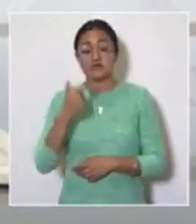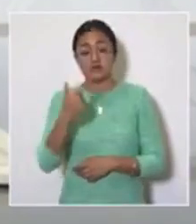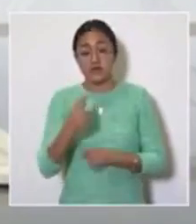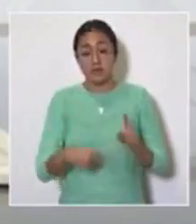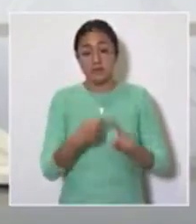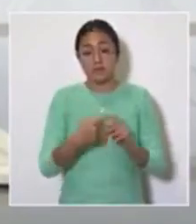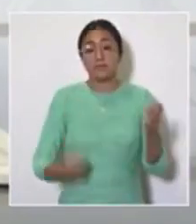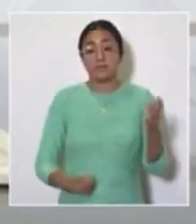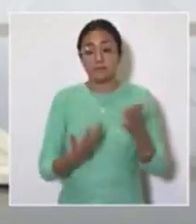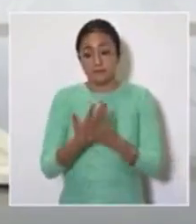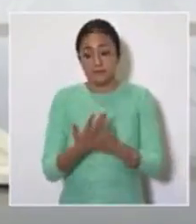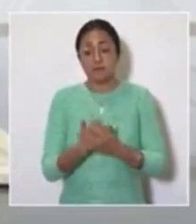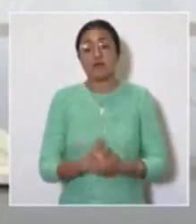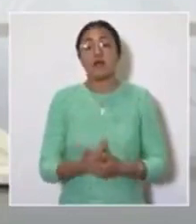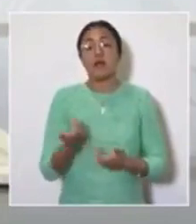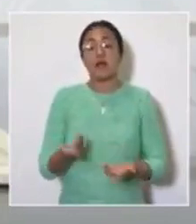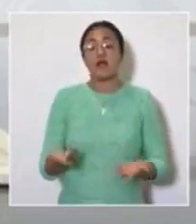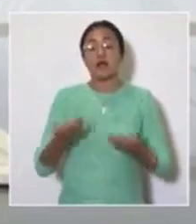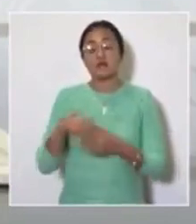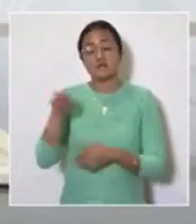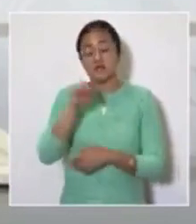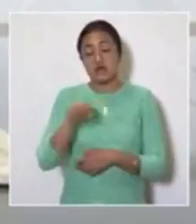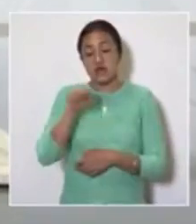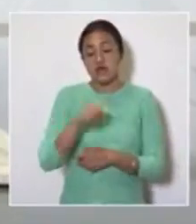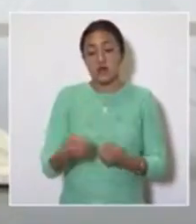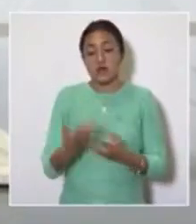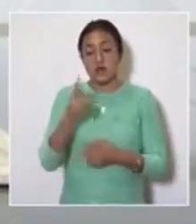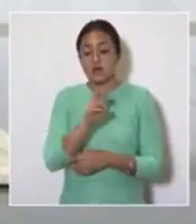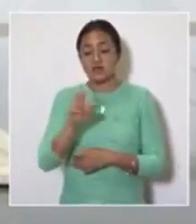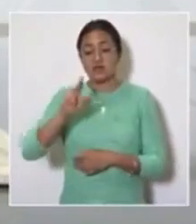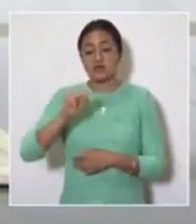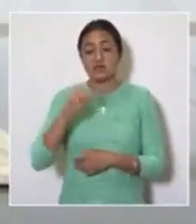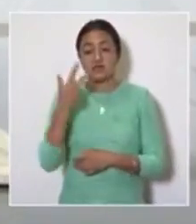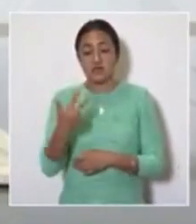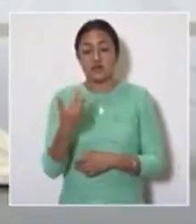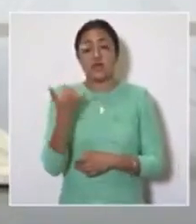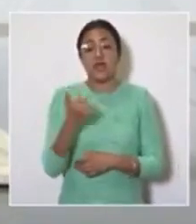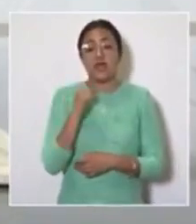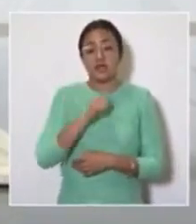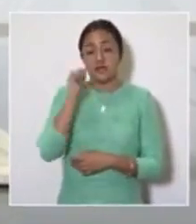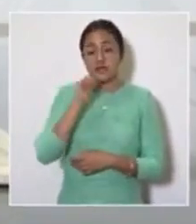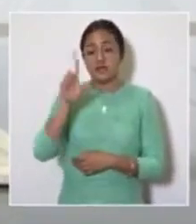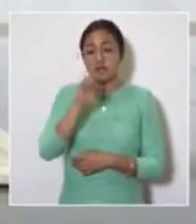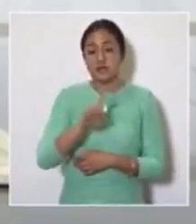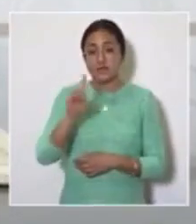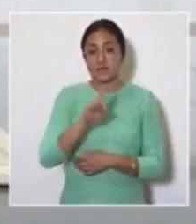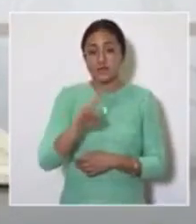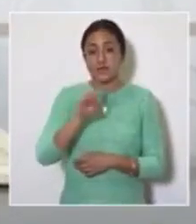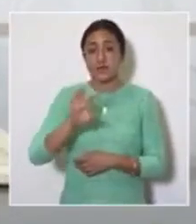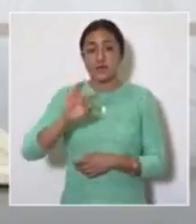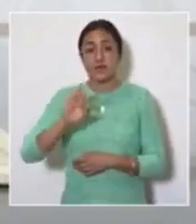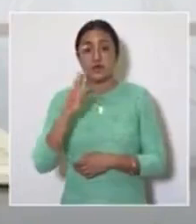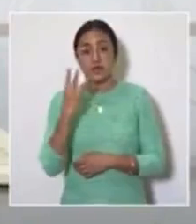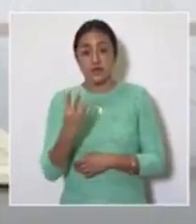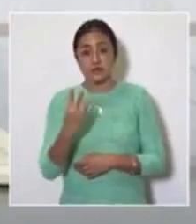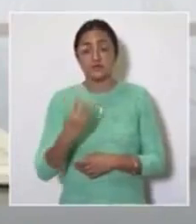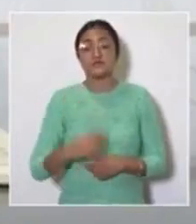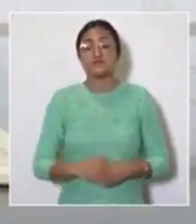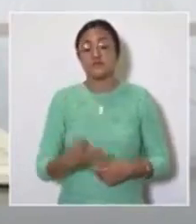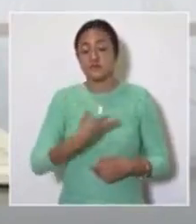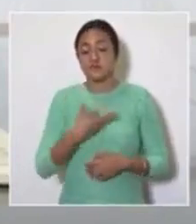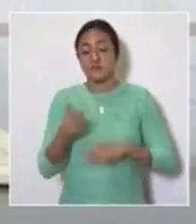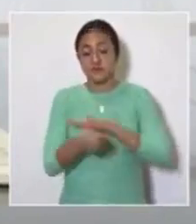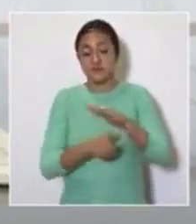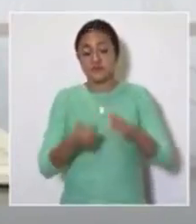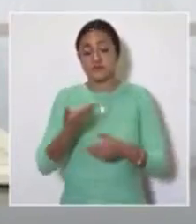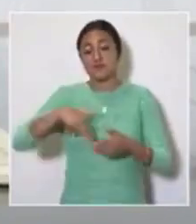387 nuevos casos, a corte del sábado por la noche, 288, y a corte de ayer por la noche, 43. Tenemos